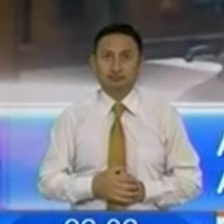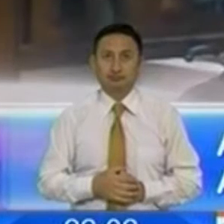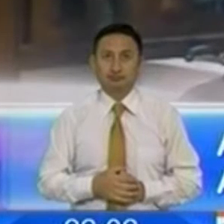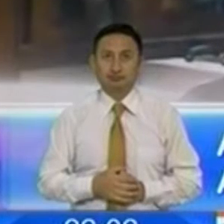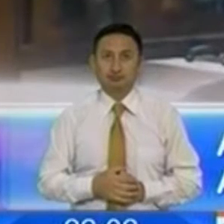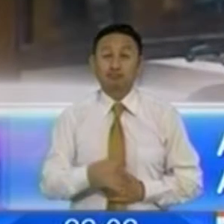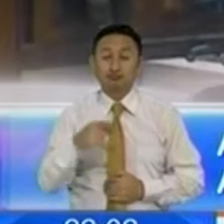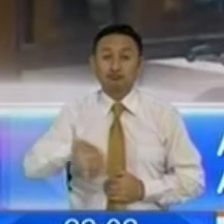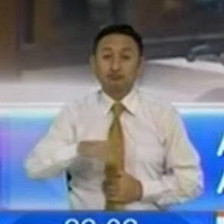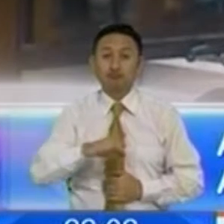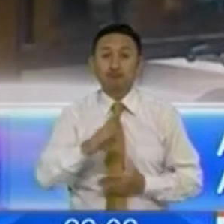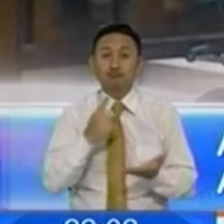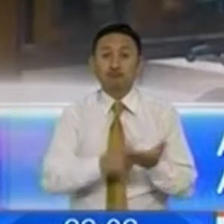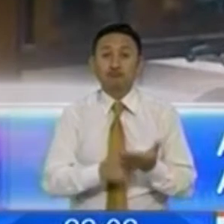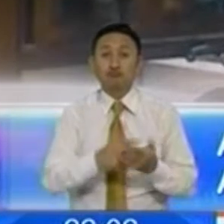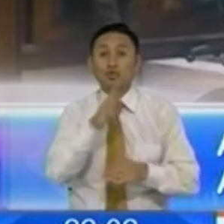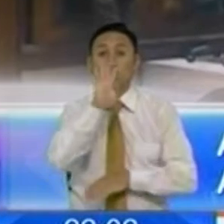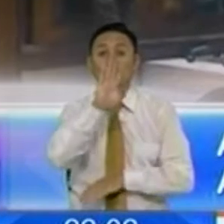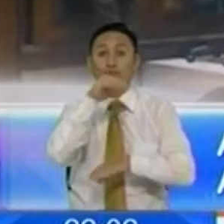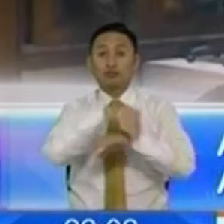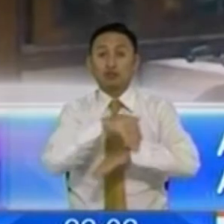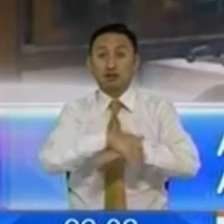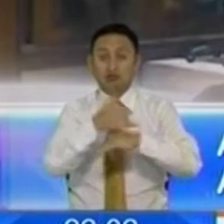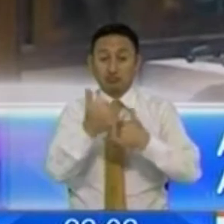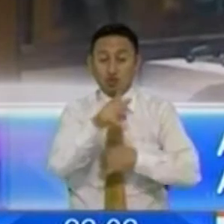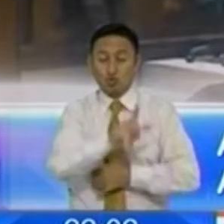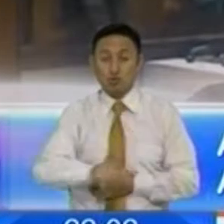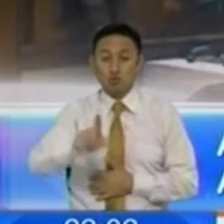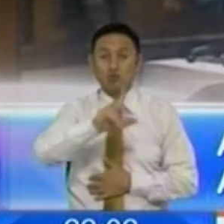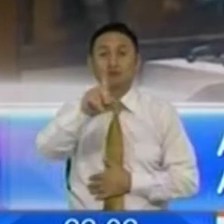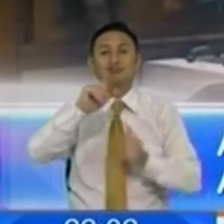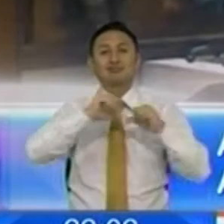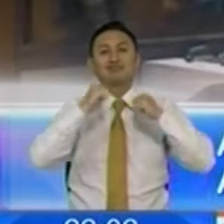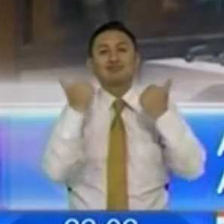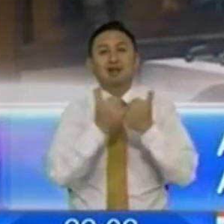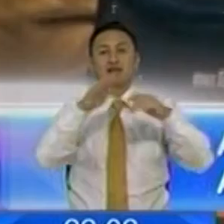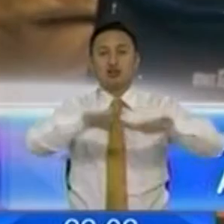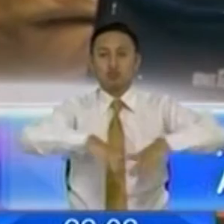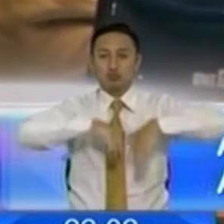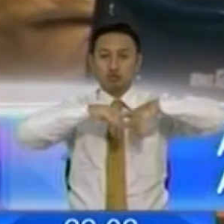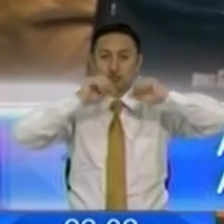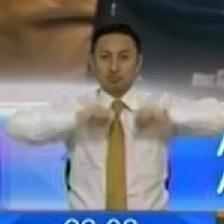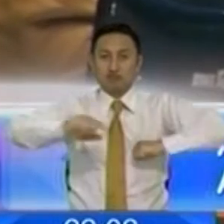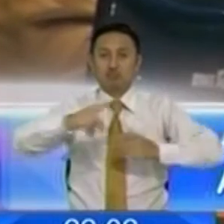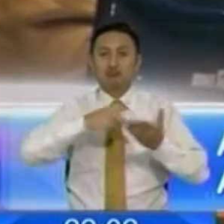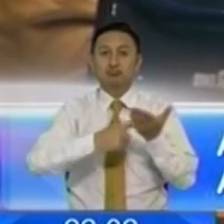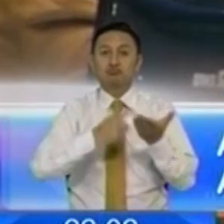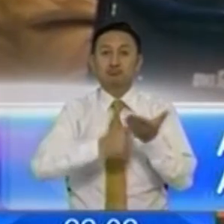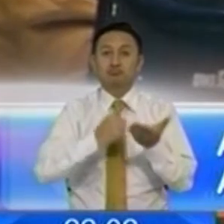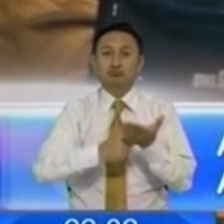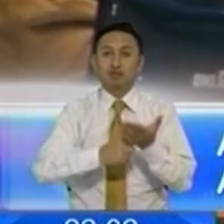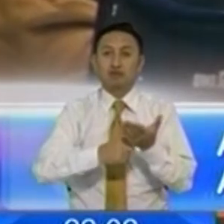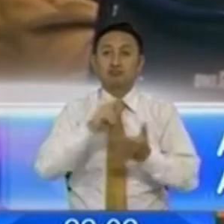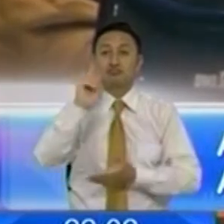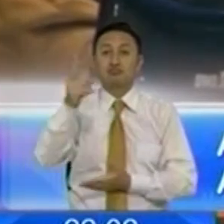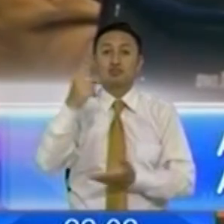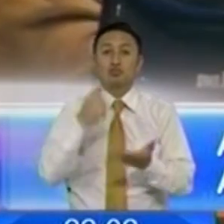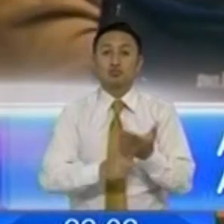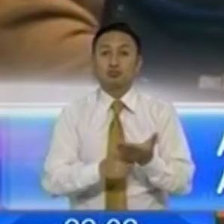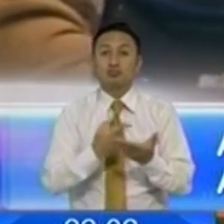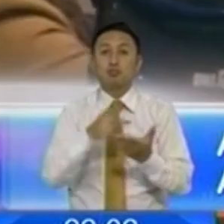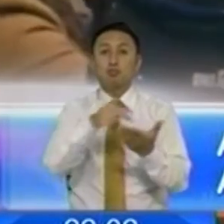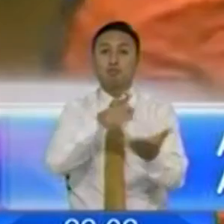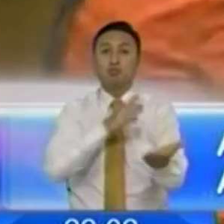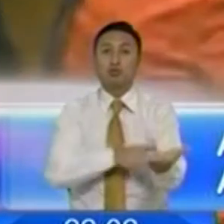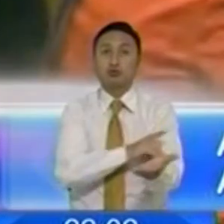Con gran expectativa, desde las 4 de la tarde de este lunes, el Pleno de la Asamblea Nacional entró a debatir en segunda y definitiva instancia el proyecto